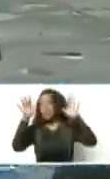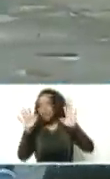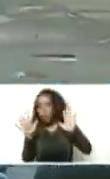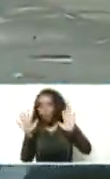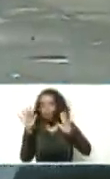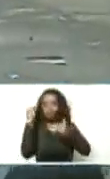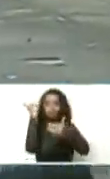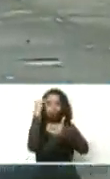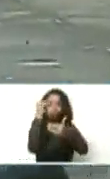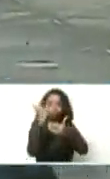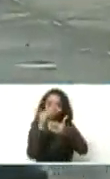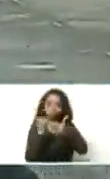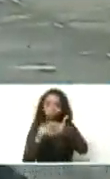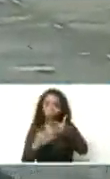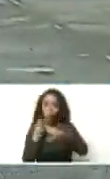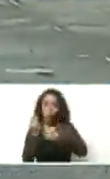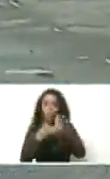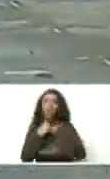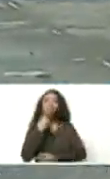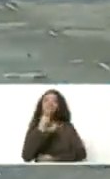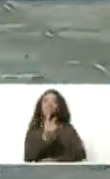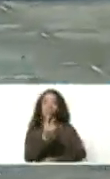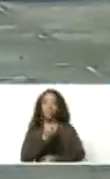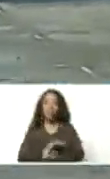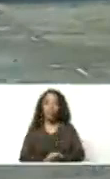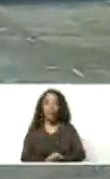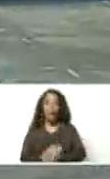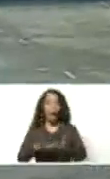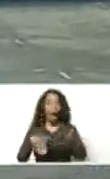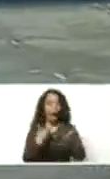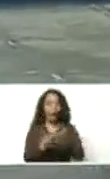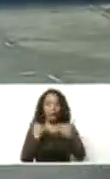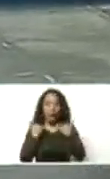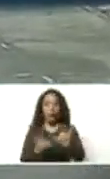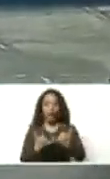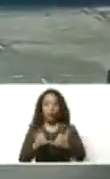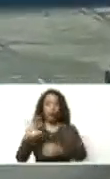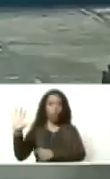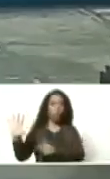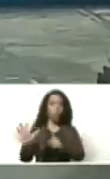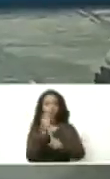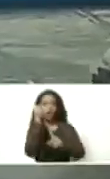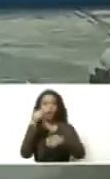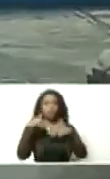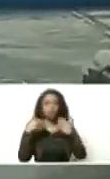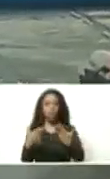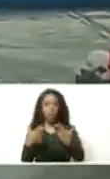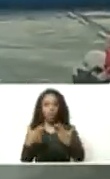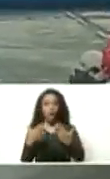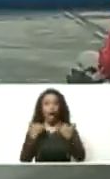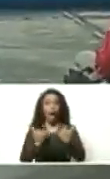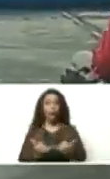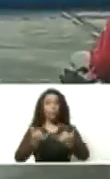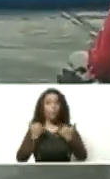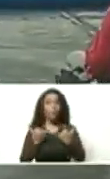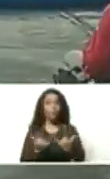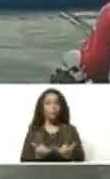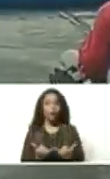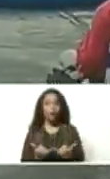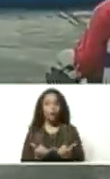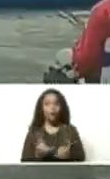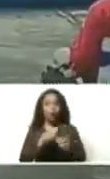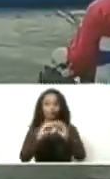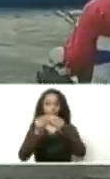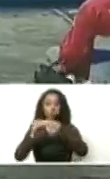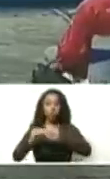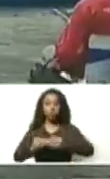estatus de las vocerías. Hasta ahora se ha logrado refrescar y